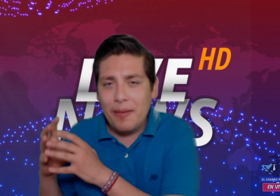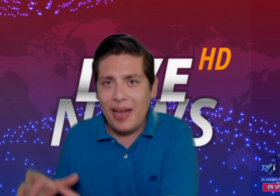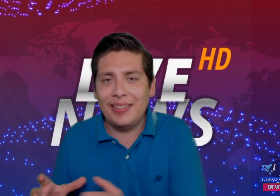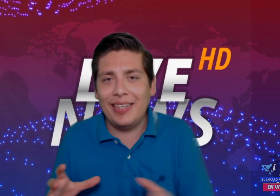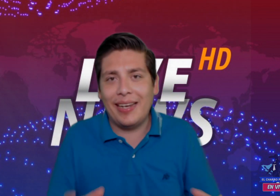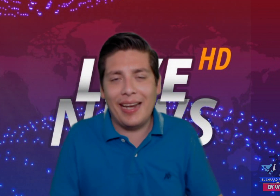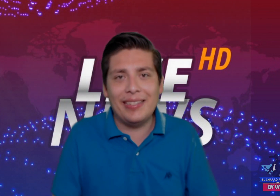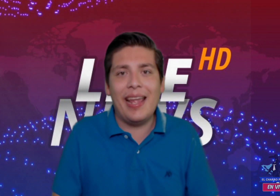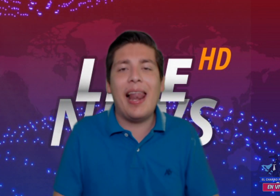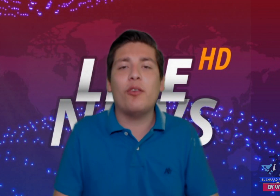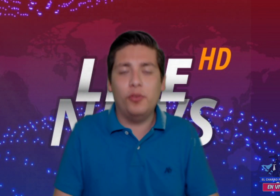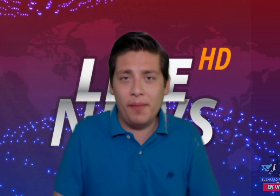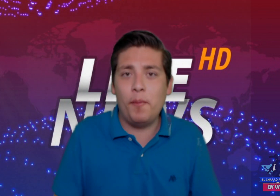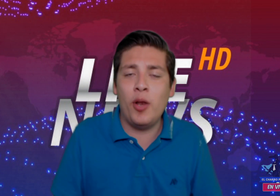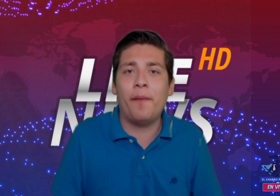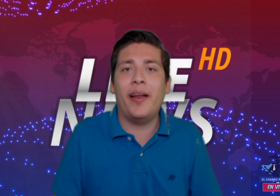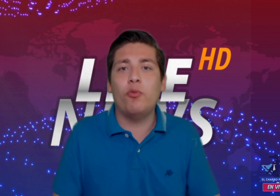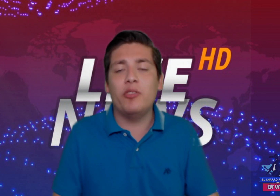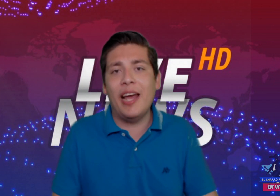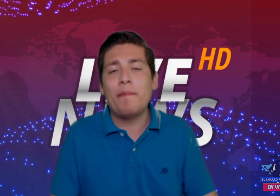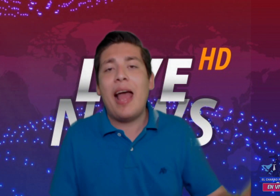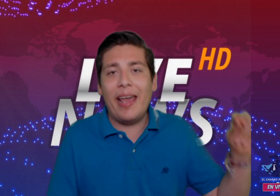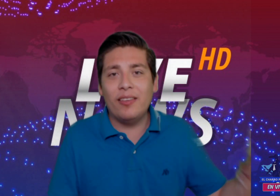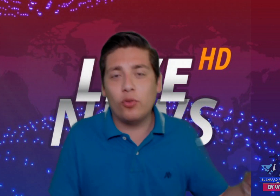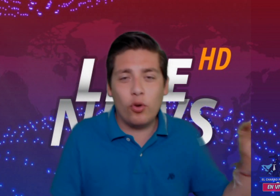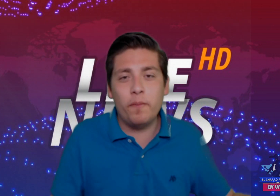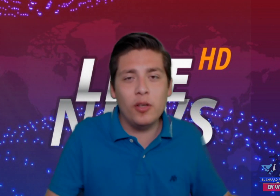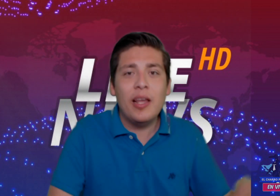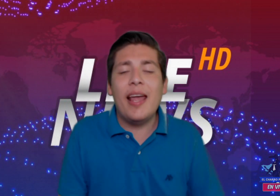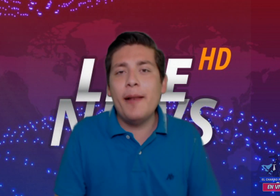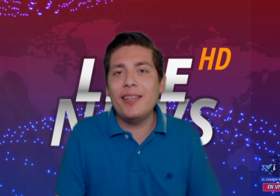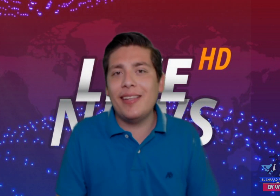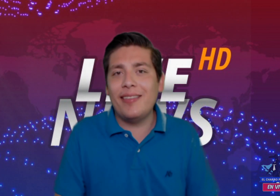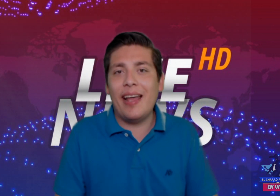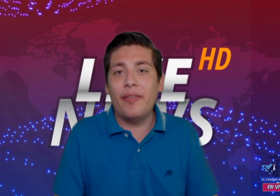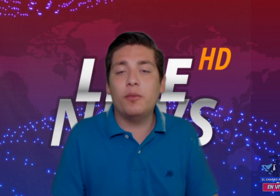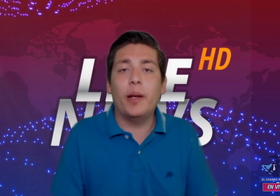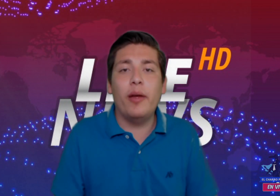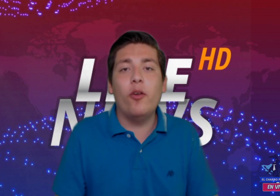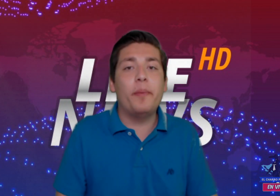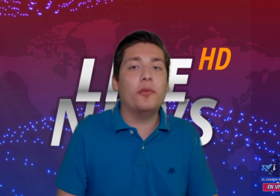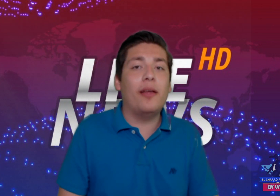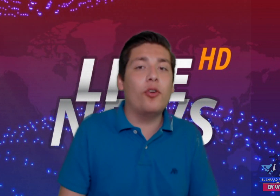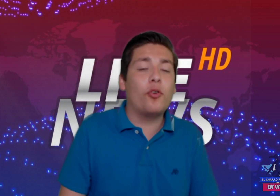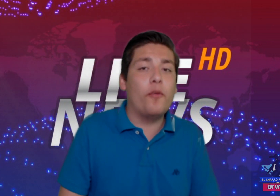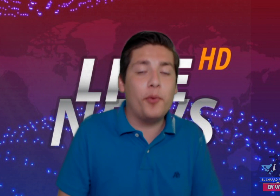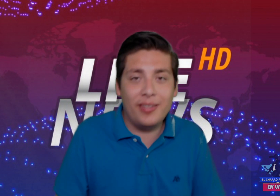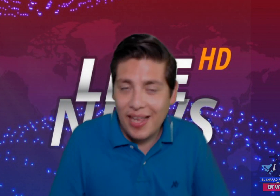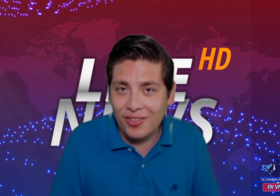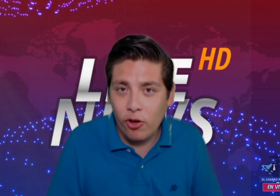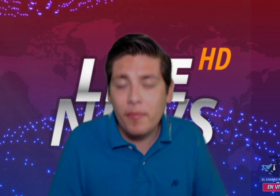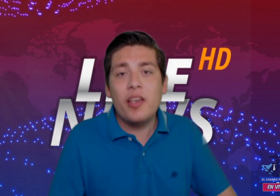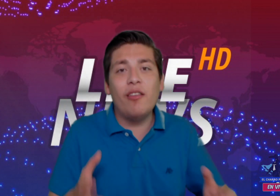unas semanas de que se realice la consulta popular para enjuiciar a estos corruptos, el presidente Andrés Manuel López Obrador rompió